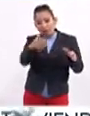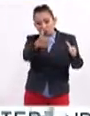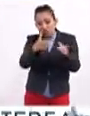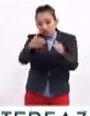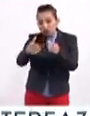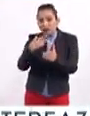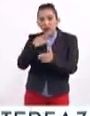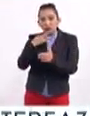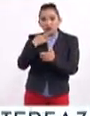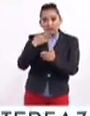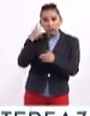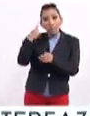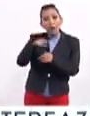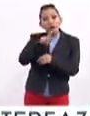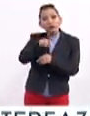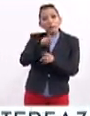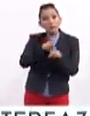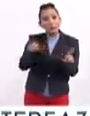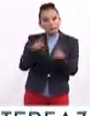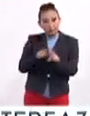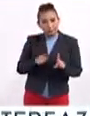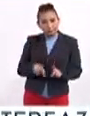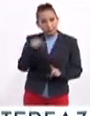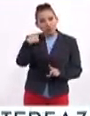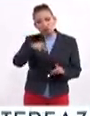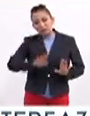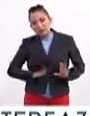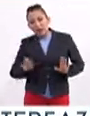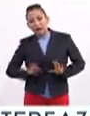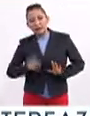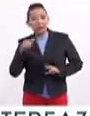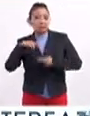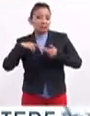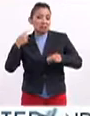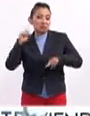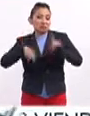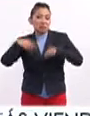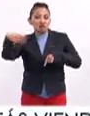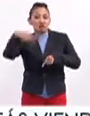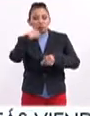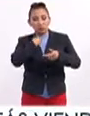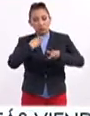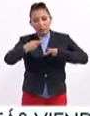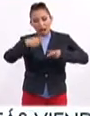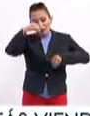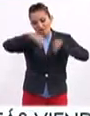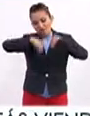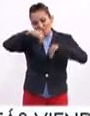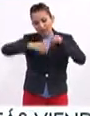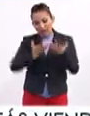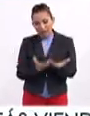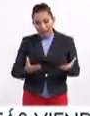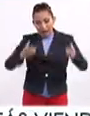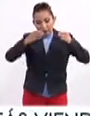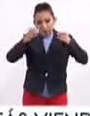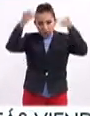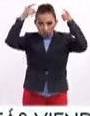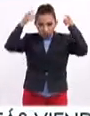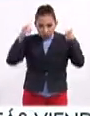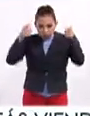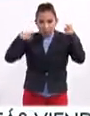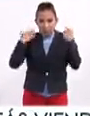inscritas serán utilitarias, pero a la vez distintas, pues sus características están relacionadas con el proceso de elaboración como canastas,